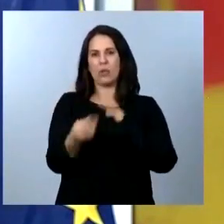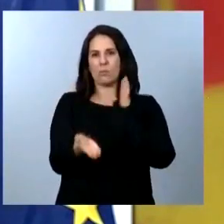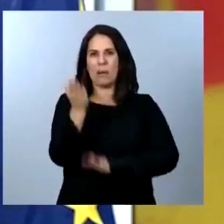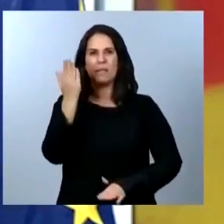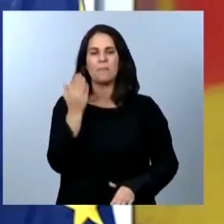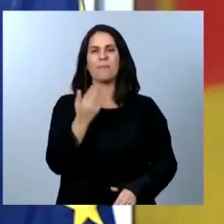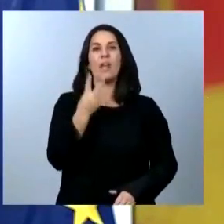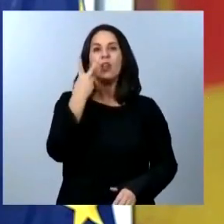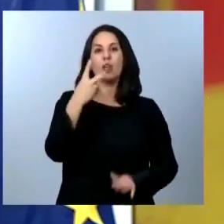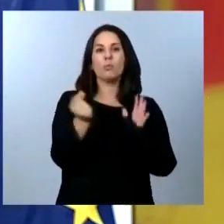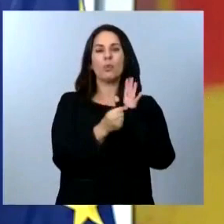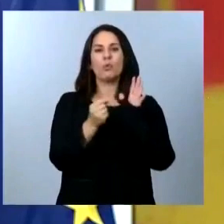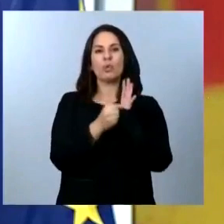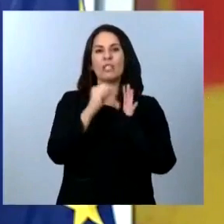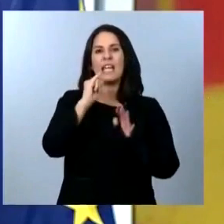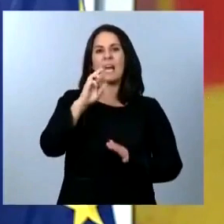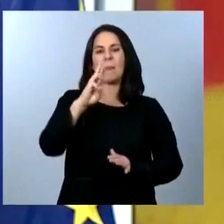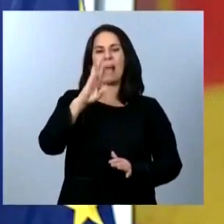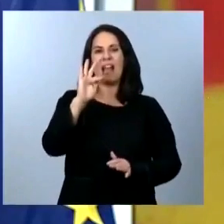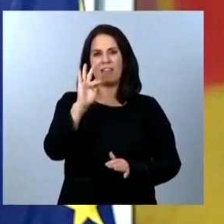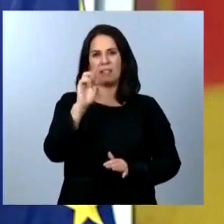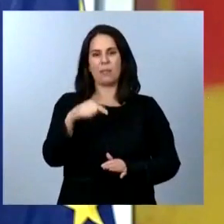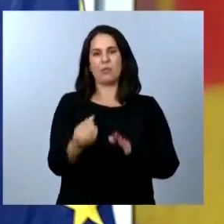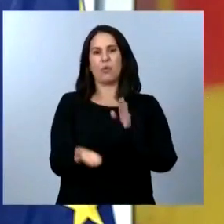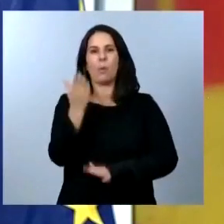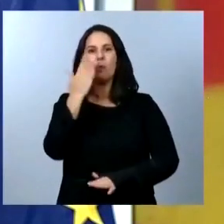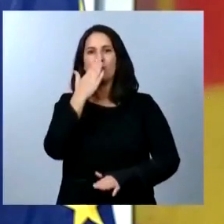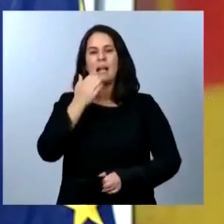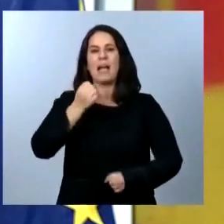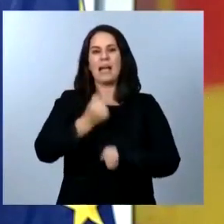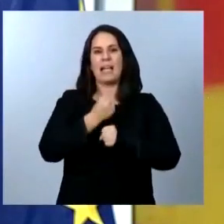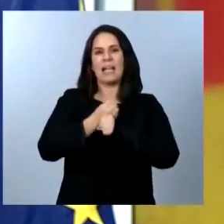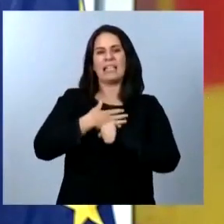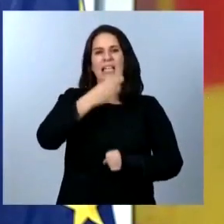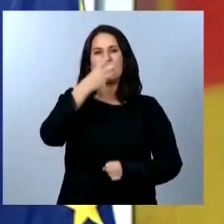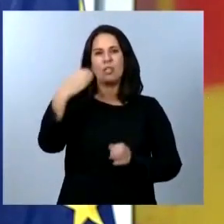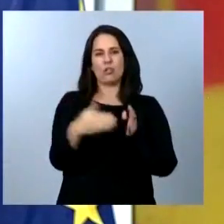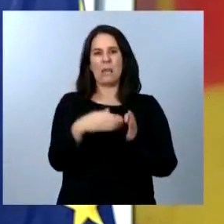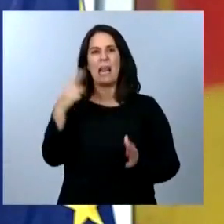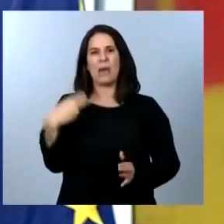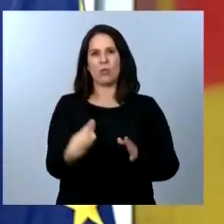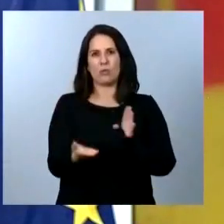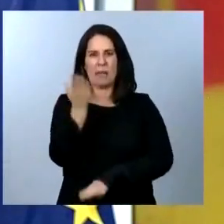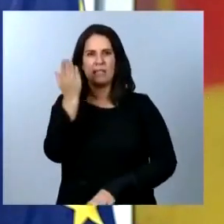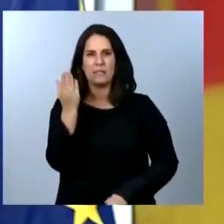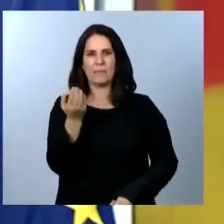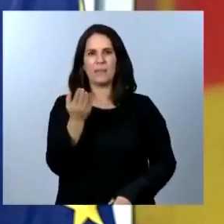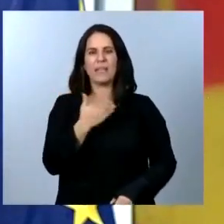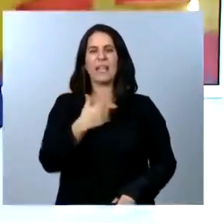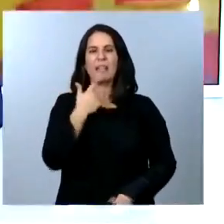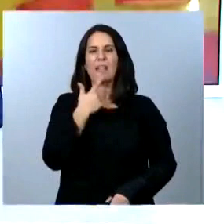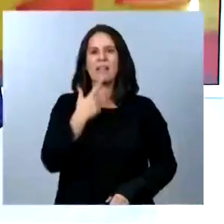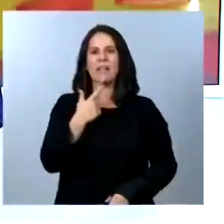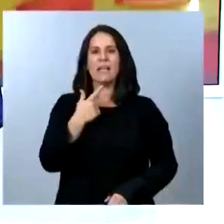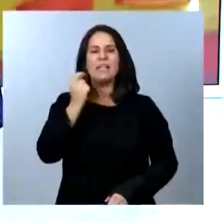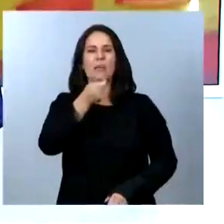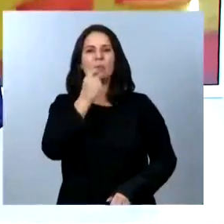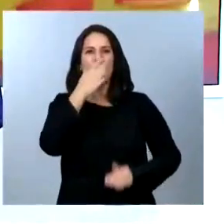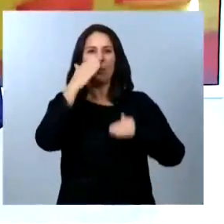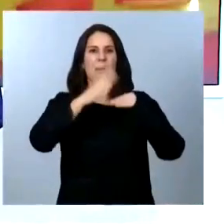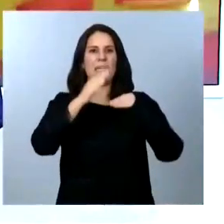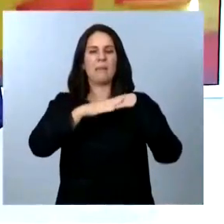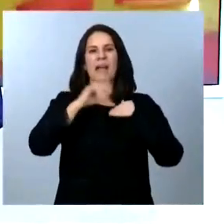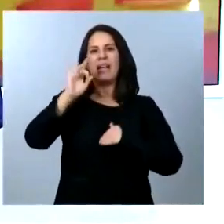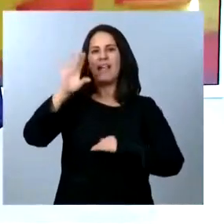el IRPF para rentas del trabajo de más de 300.000 euros. Establecemos una tributación mínima del 15% para